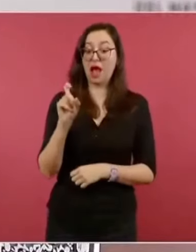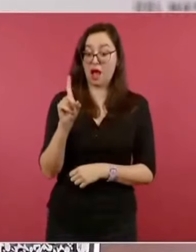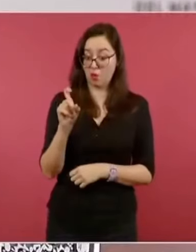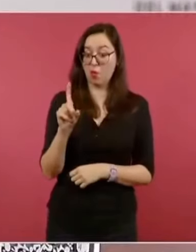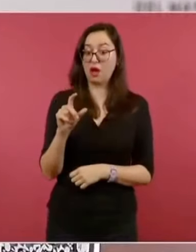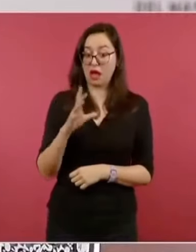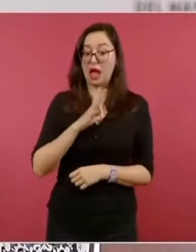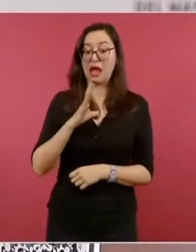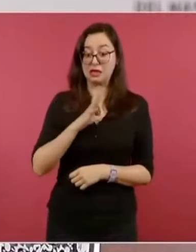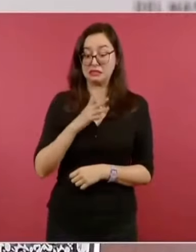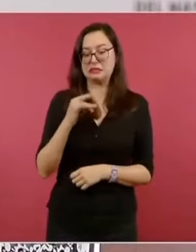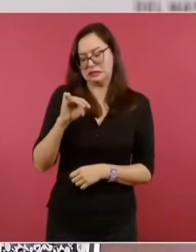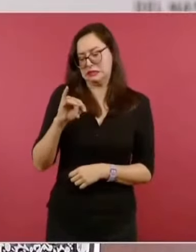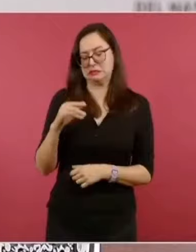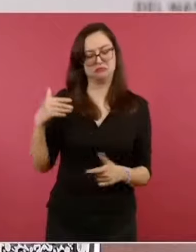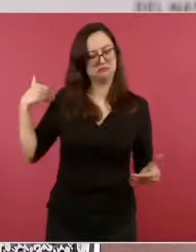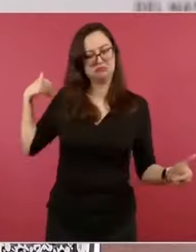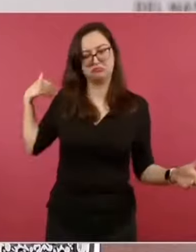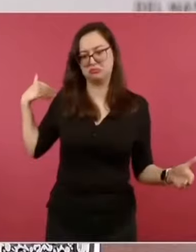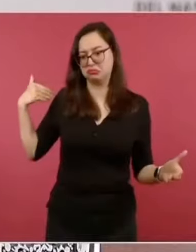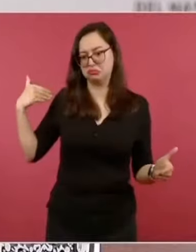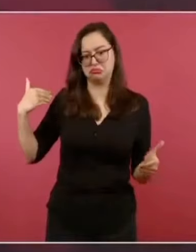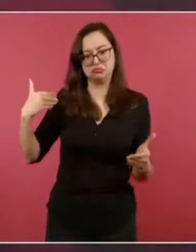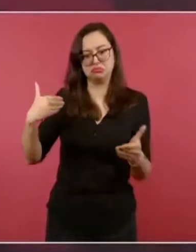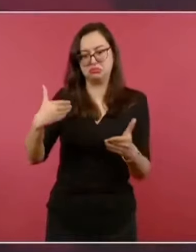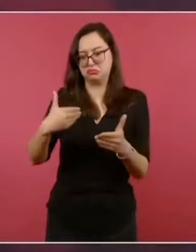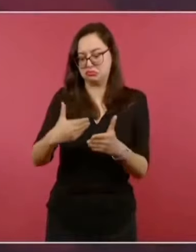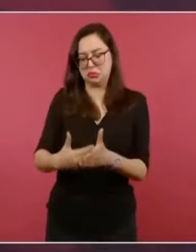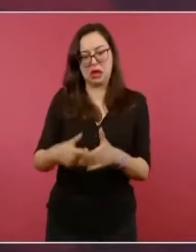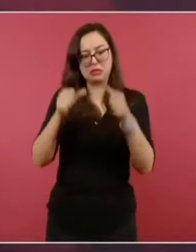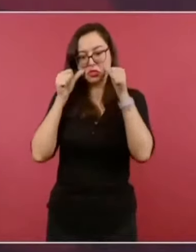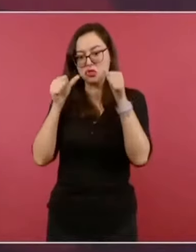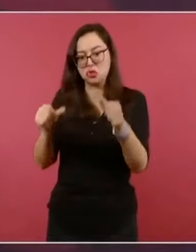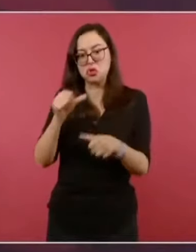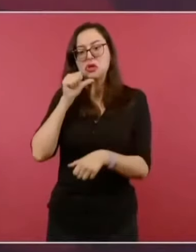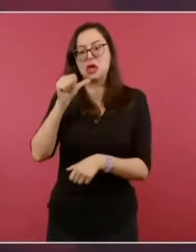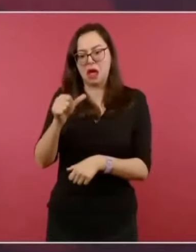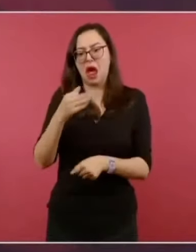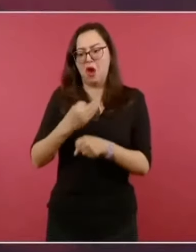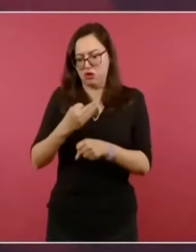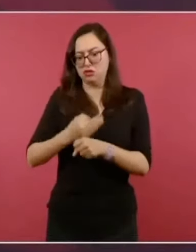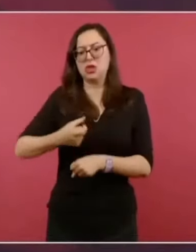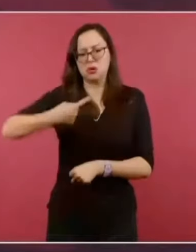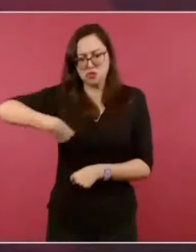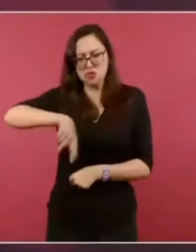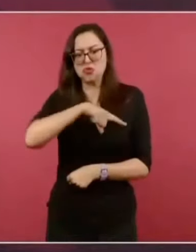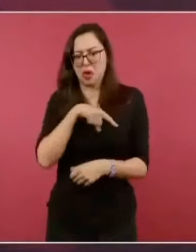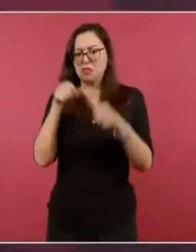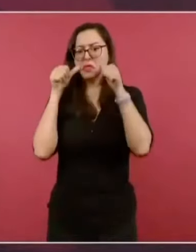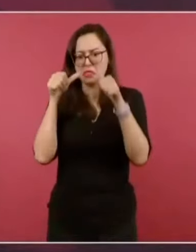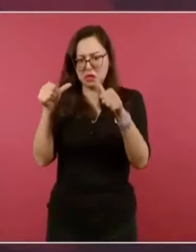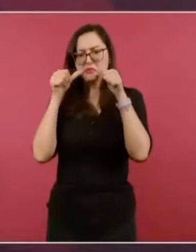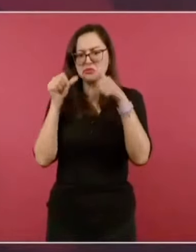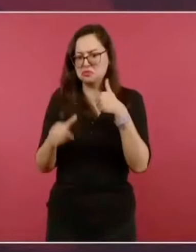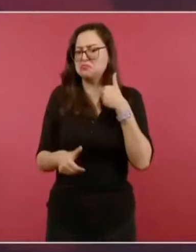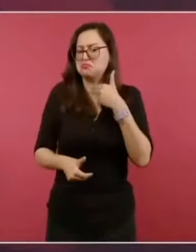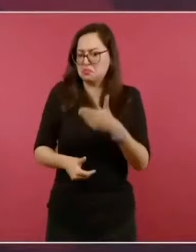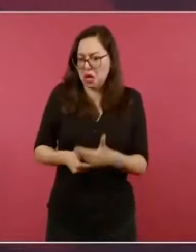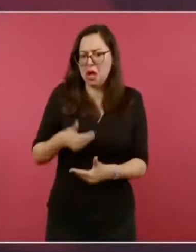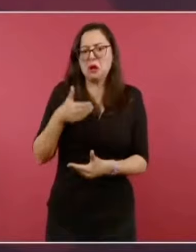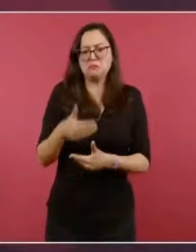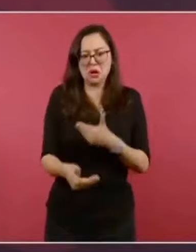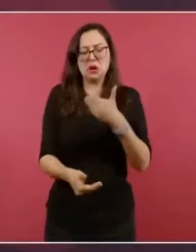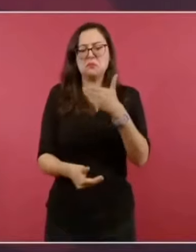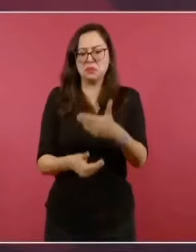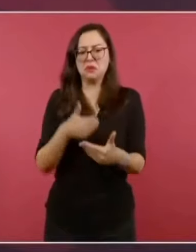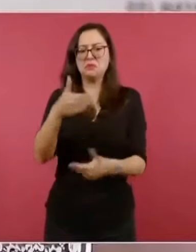Pasar mucho tiempo el problema no se ha tendido estamos avanzando bastante